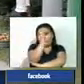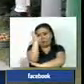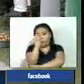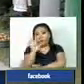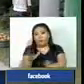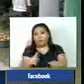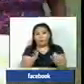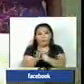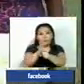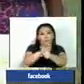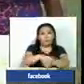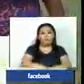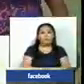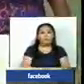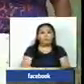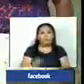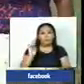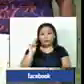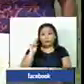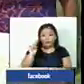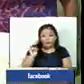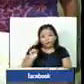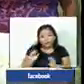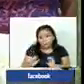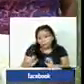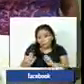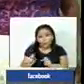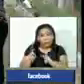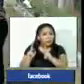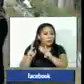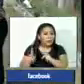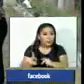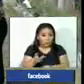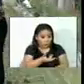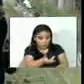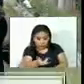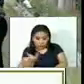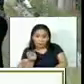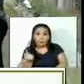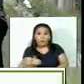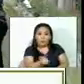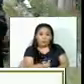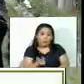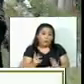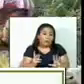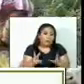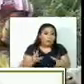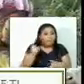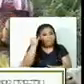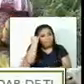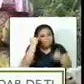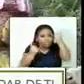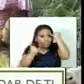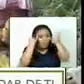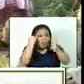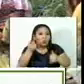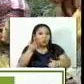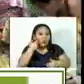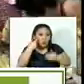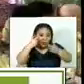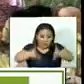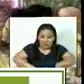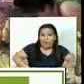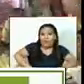ante una pandemia. Es una oportunidad que esta mujer y decenas de personas más crearon a orillas de